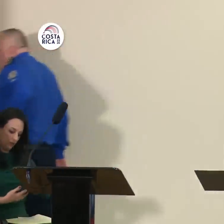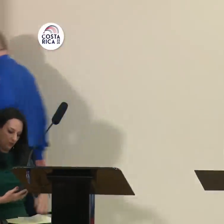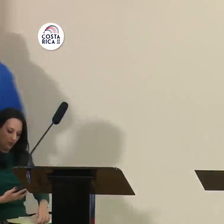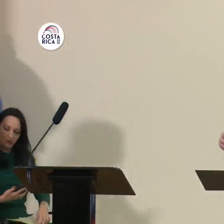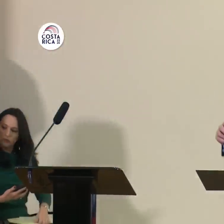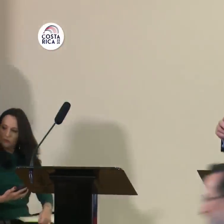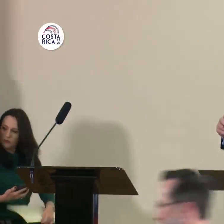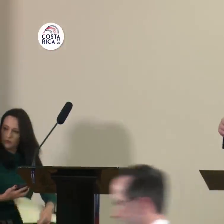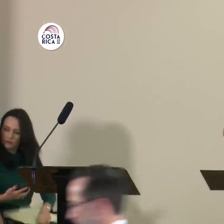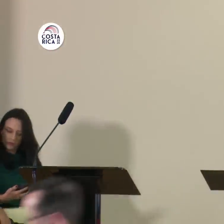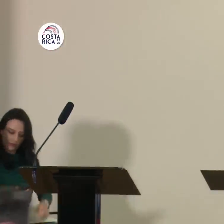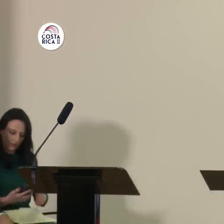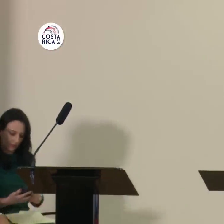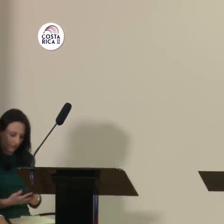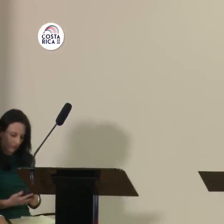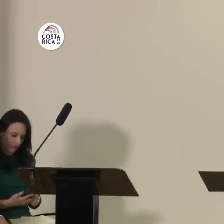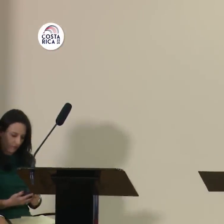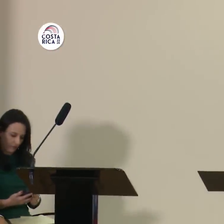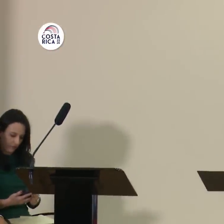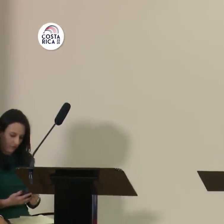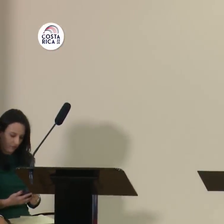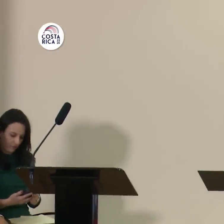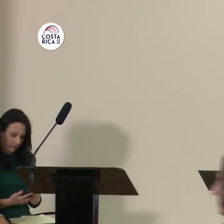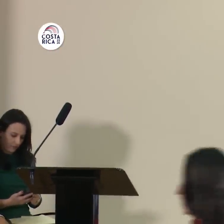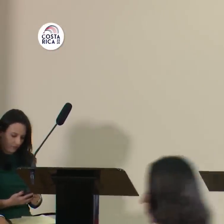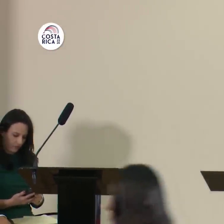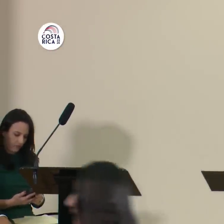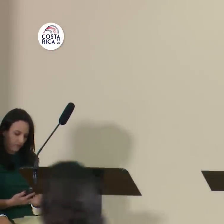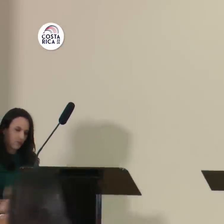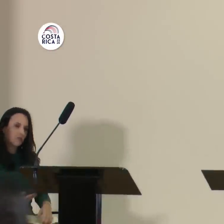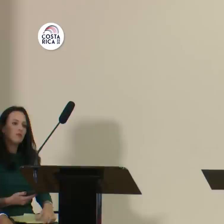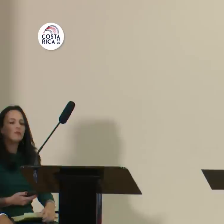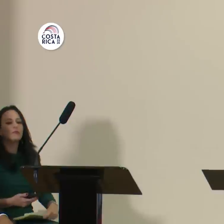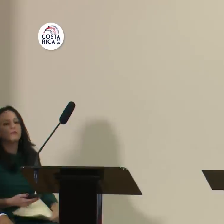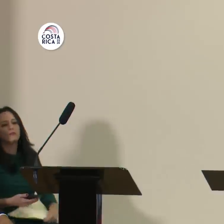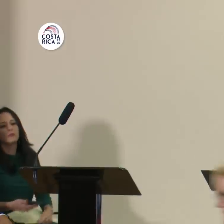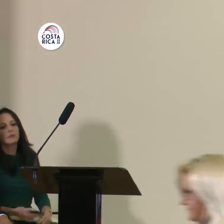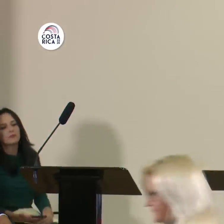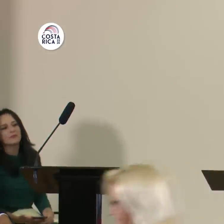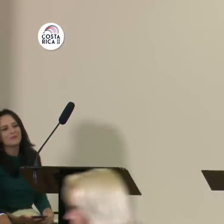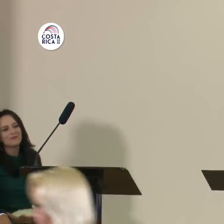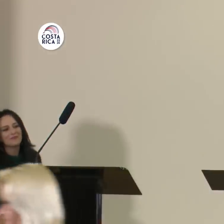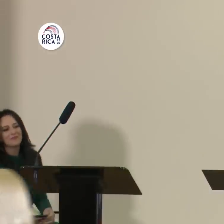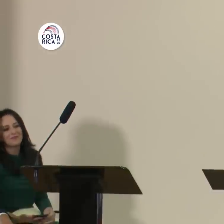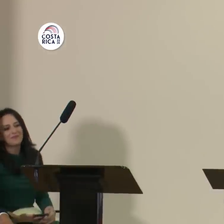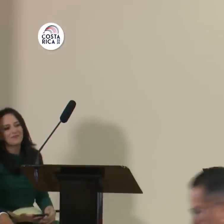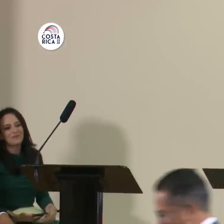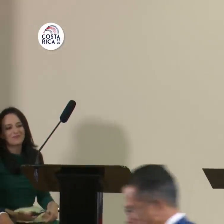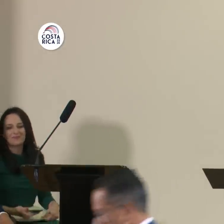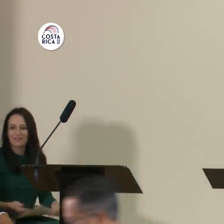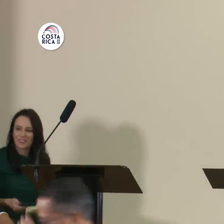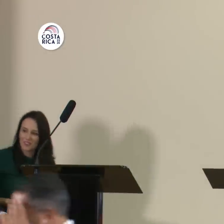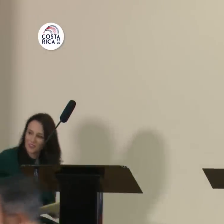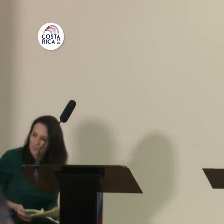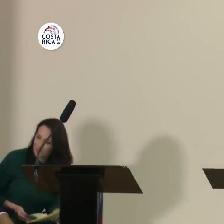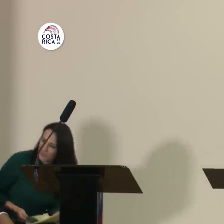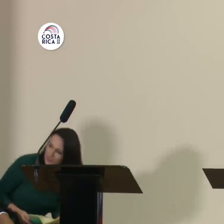A continuación, invitamos al escenario a la ministra de la Presidencia, Natalia Díaz Quintana, al ministro de Seguridad Pública,